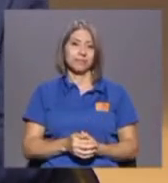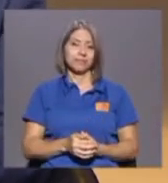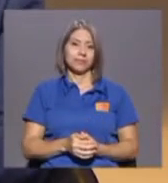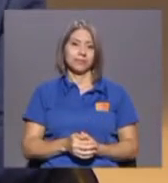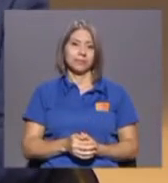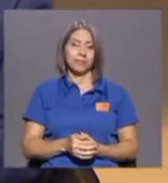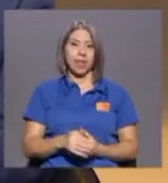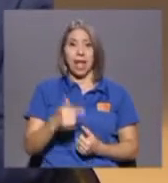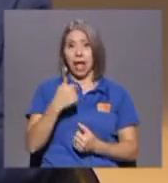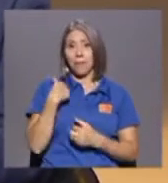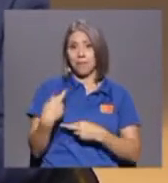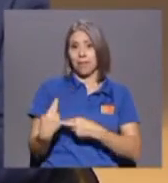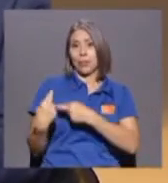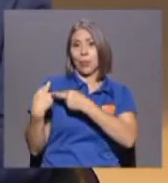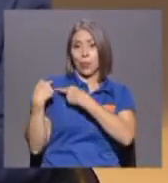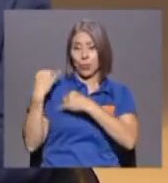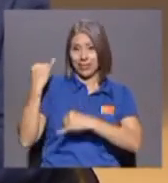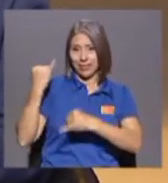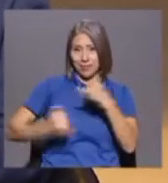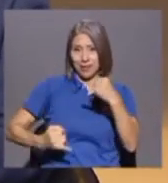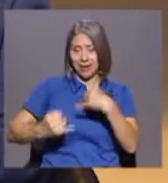Me tocó terminar mi gestión